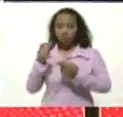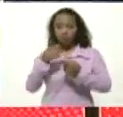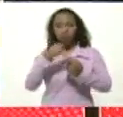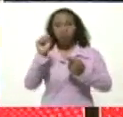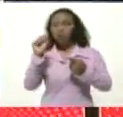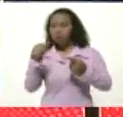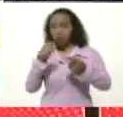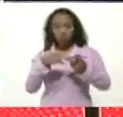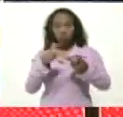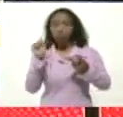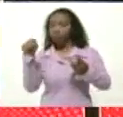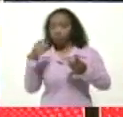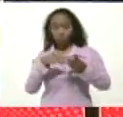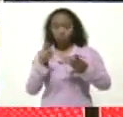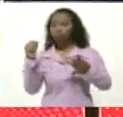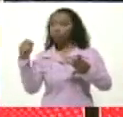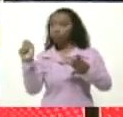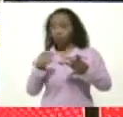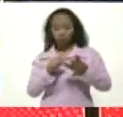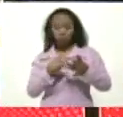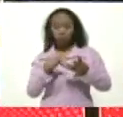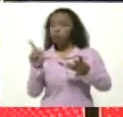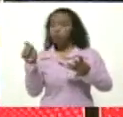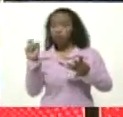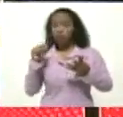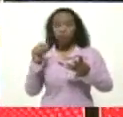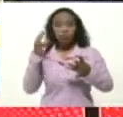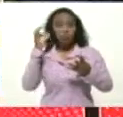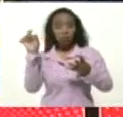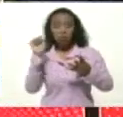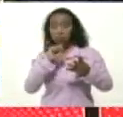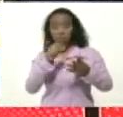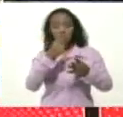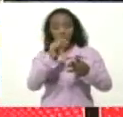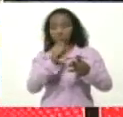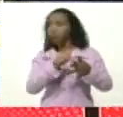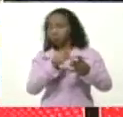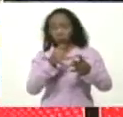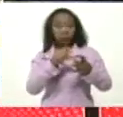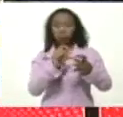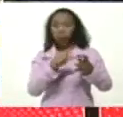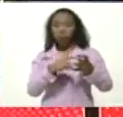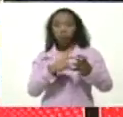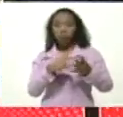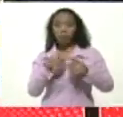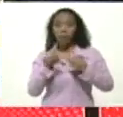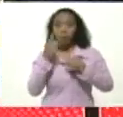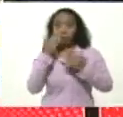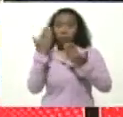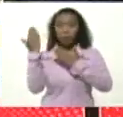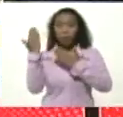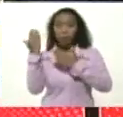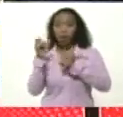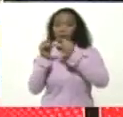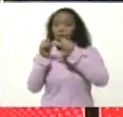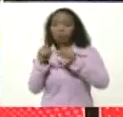sí. ¿Verdad? Esta sí, esta sí, esta sí. Pero miren, sin quedarse en su